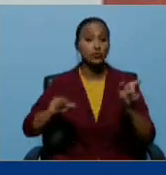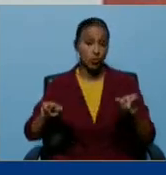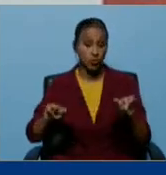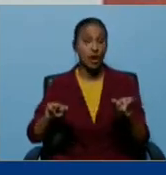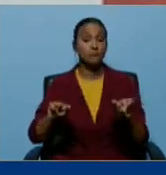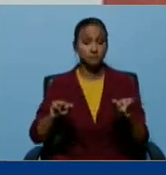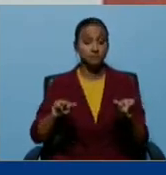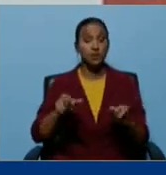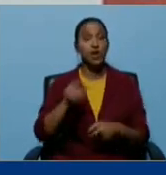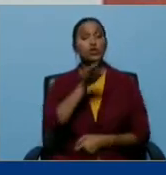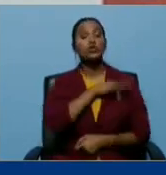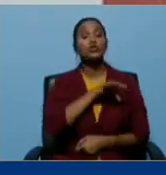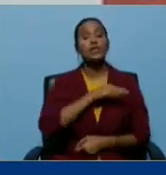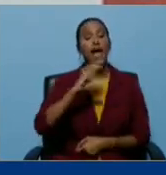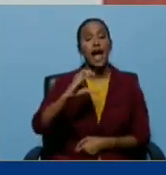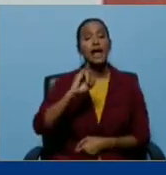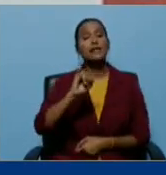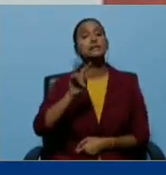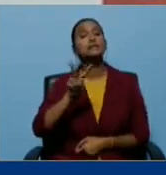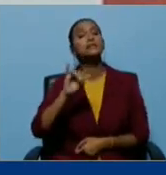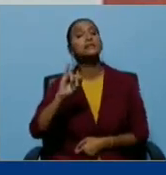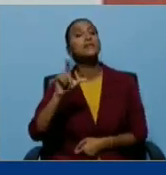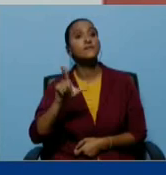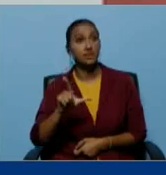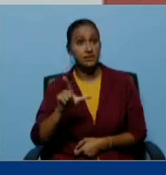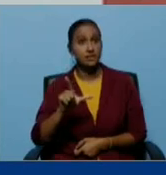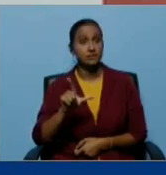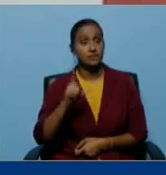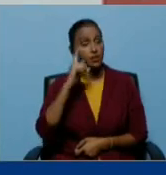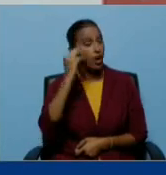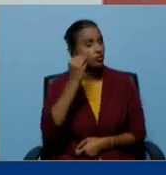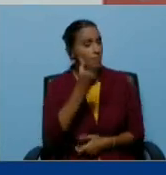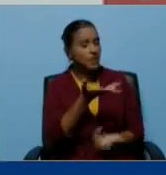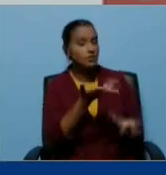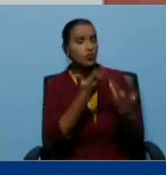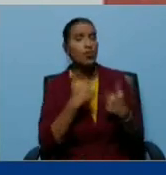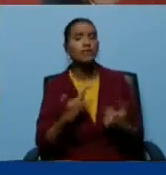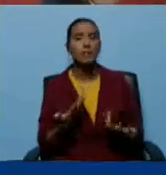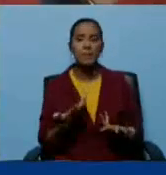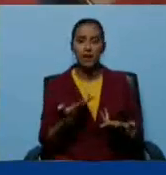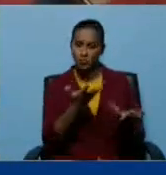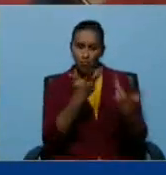Fue una de las personas que tomó de Hegel. Piñate, ¿qué dices tú, que eres experto?